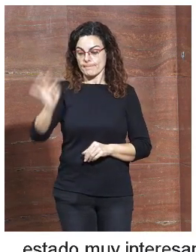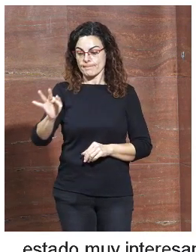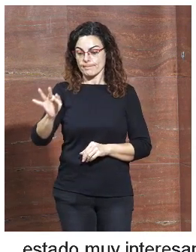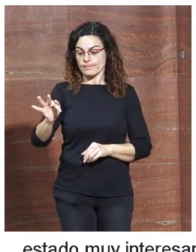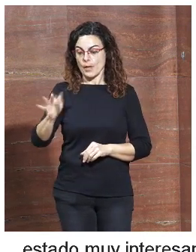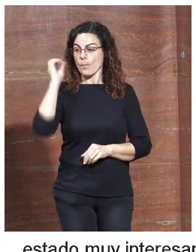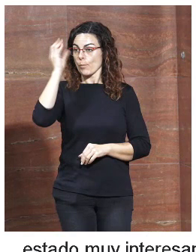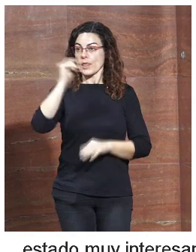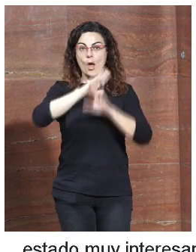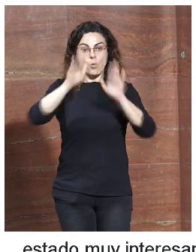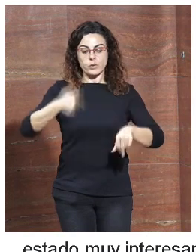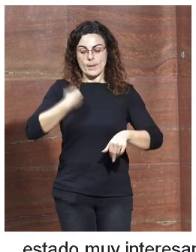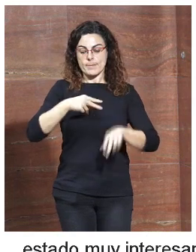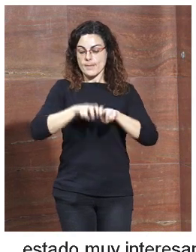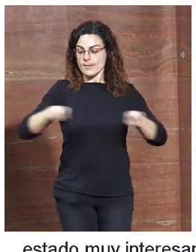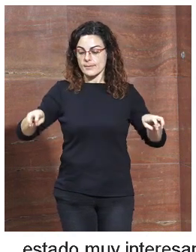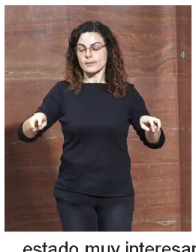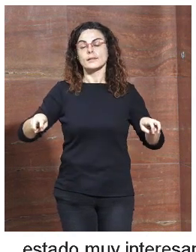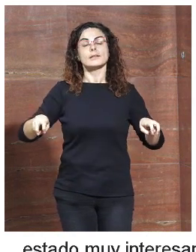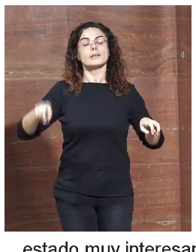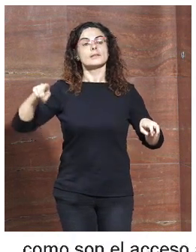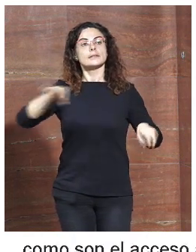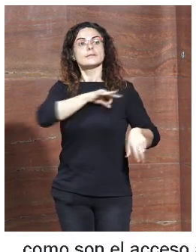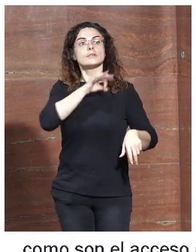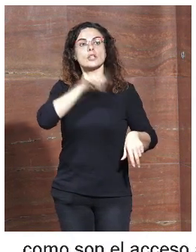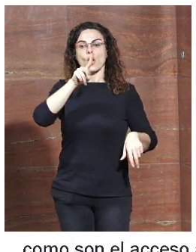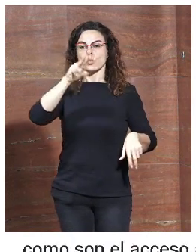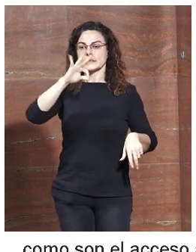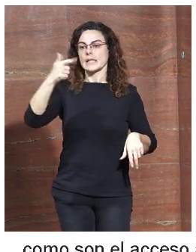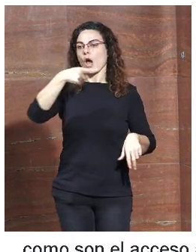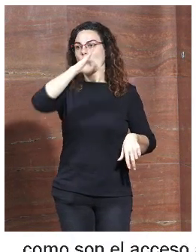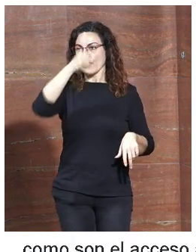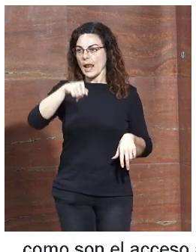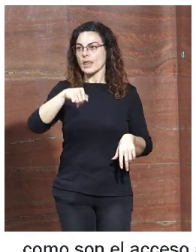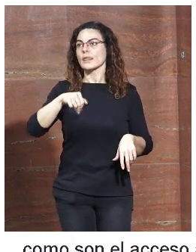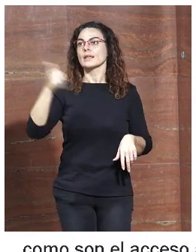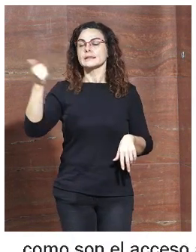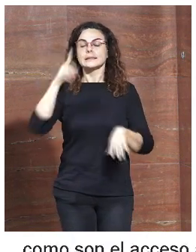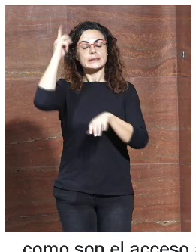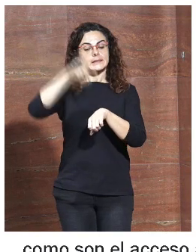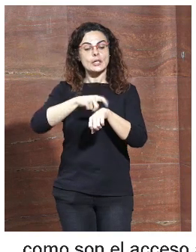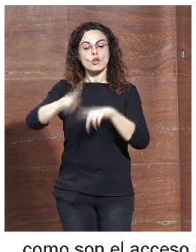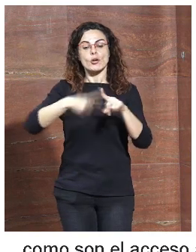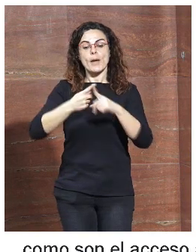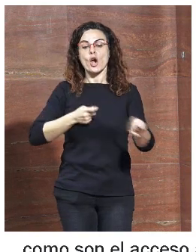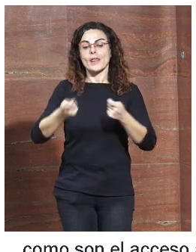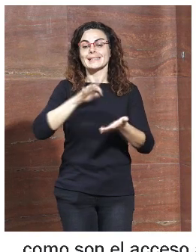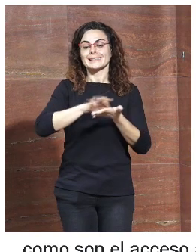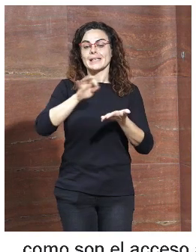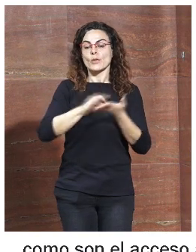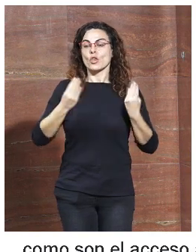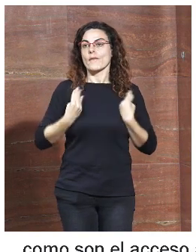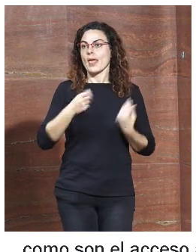la última ponente de la mesa, que es doña Luisa González. Ella es psicóloga y coordinadora del Servicio de